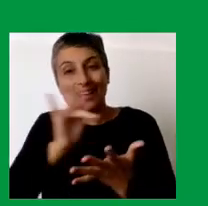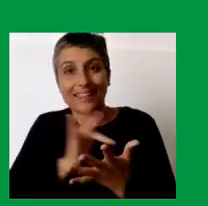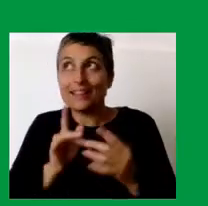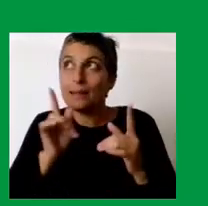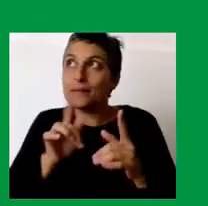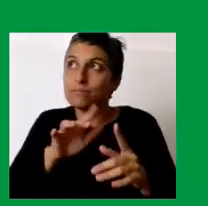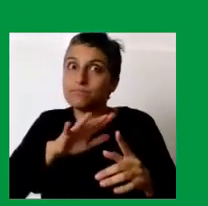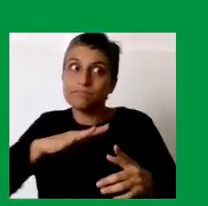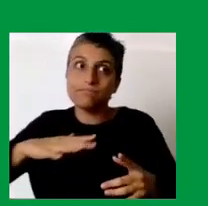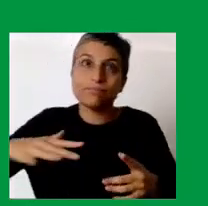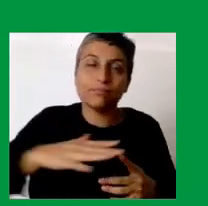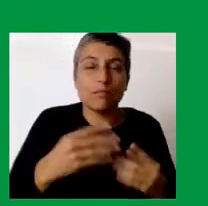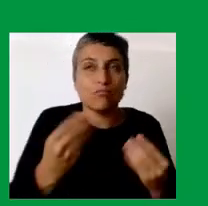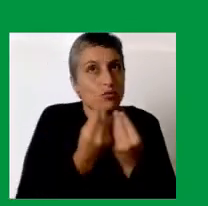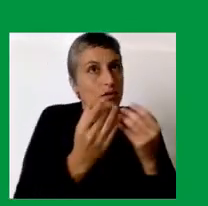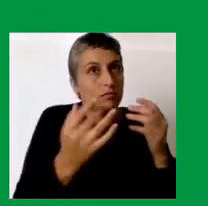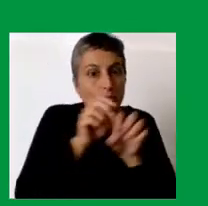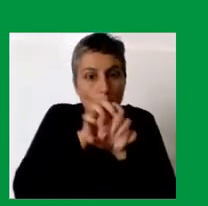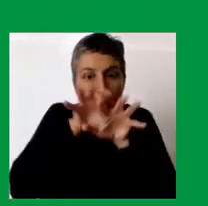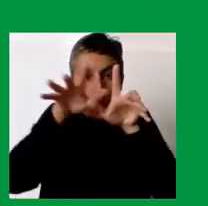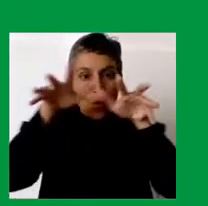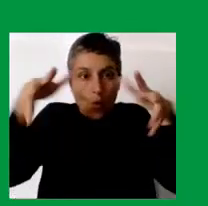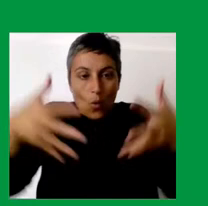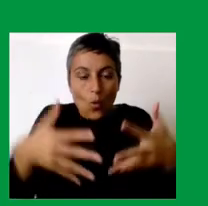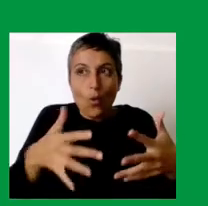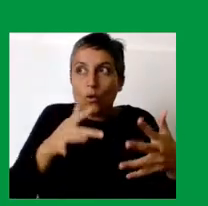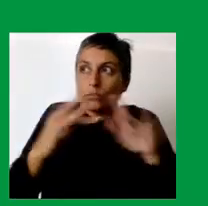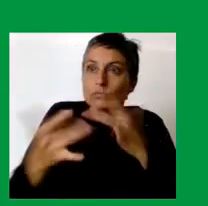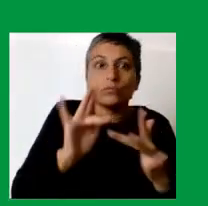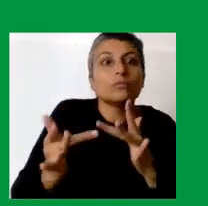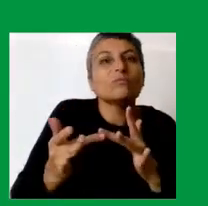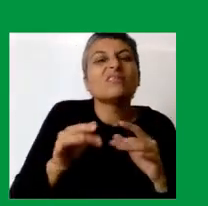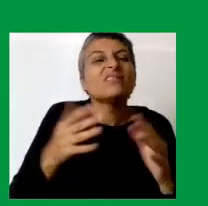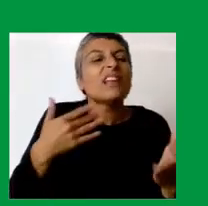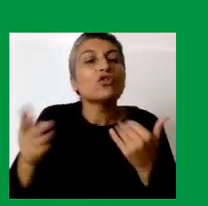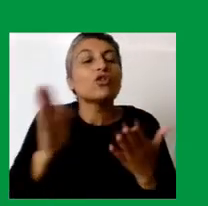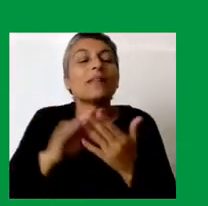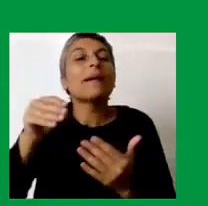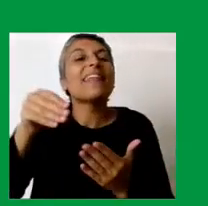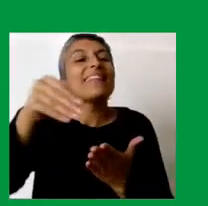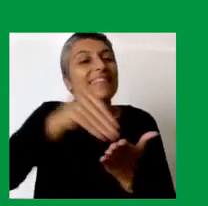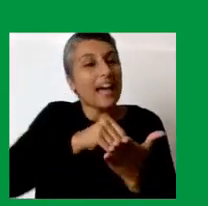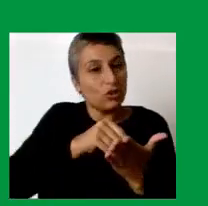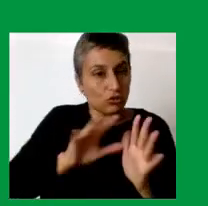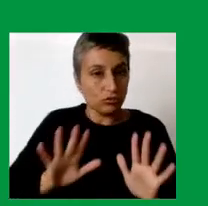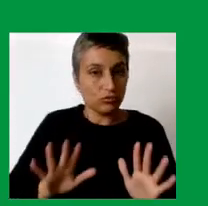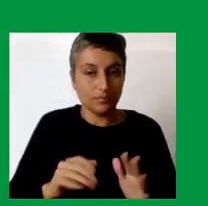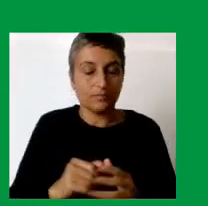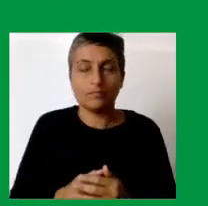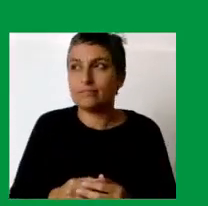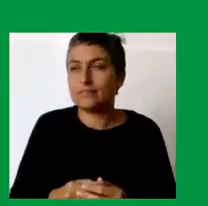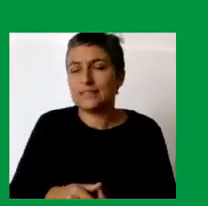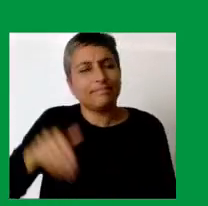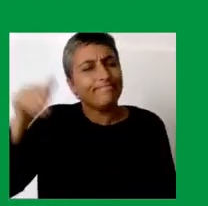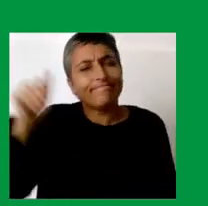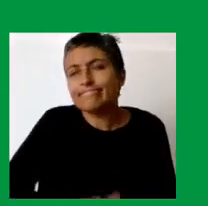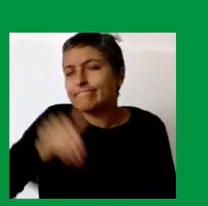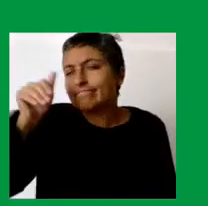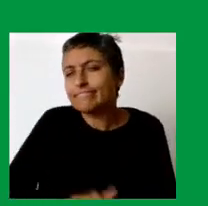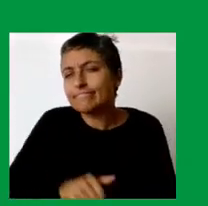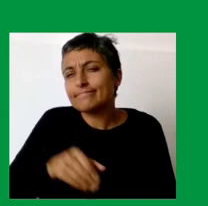ecosistema hiperconectado, hablo de datos, ¿no? De datos digitales, pero datos, cantidades enormes de